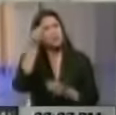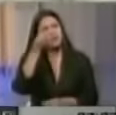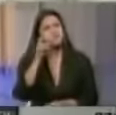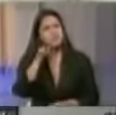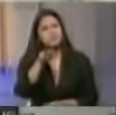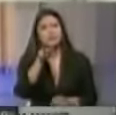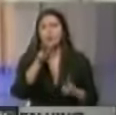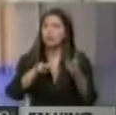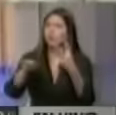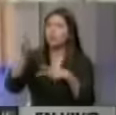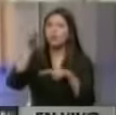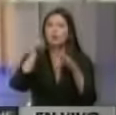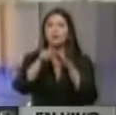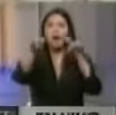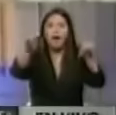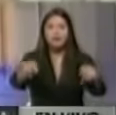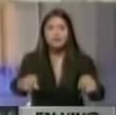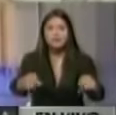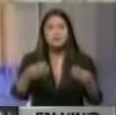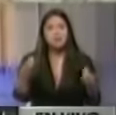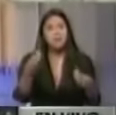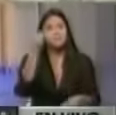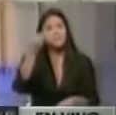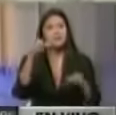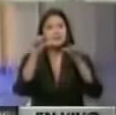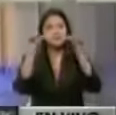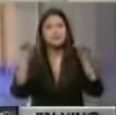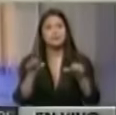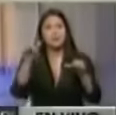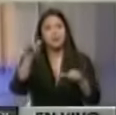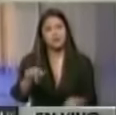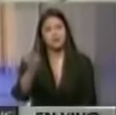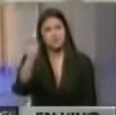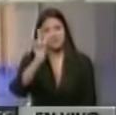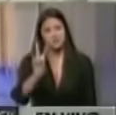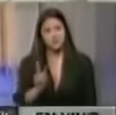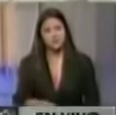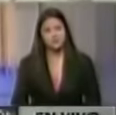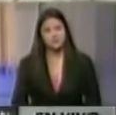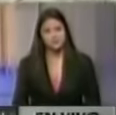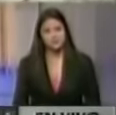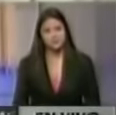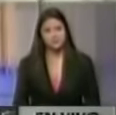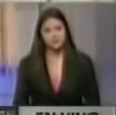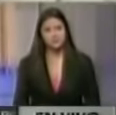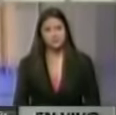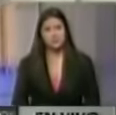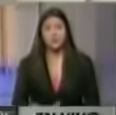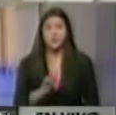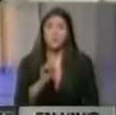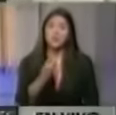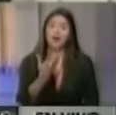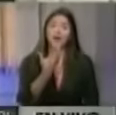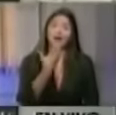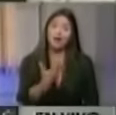todo este recorrido que se ha hecho hoy acá y qué le parece el sistema penitenciario de nuestro país. Bueno, primero quería